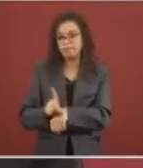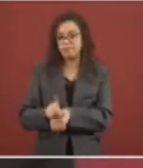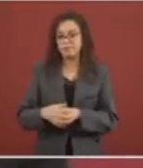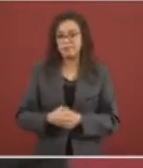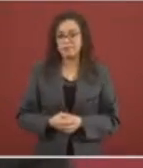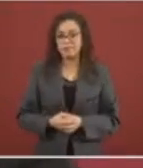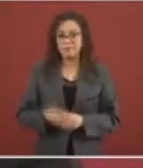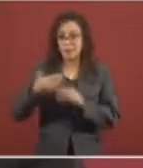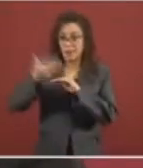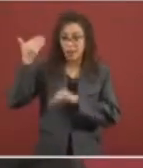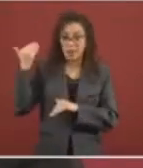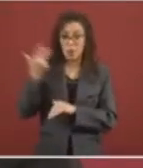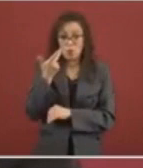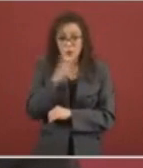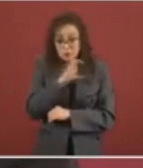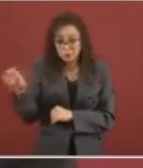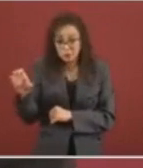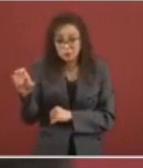de 800